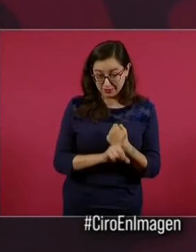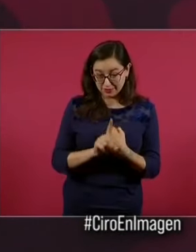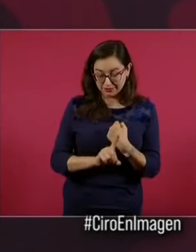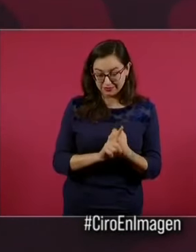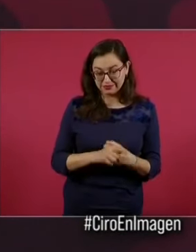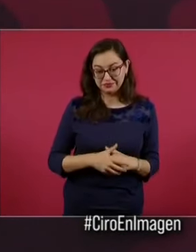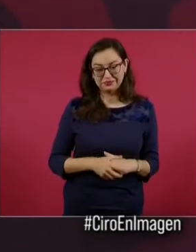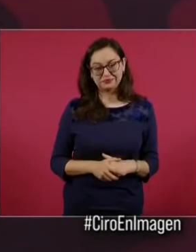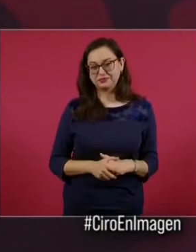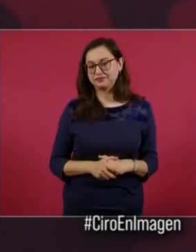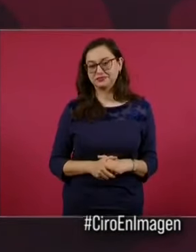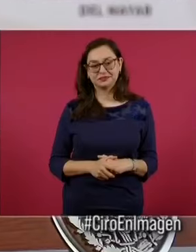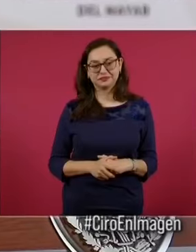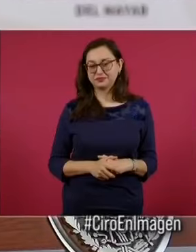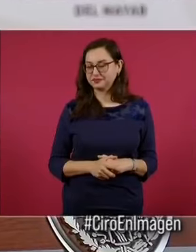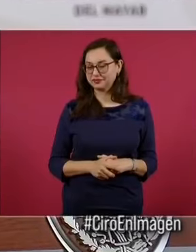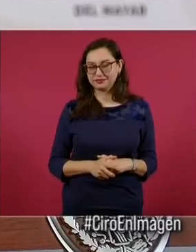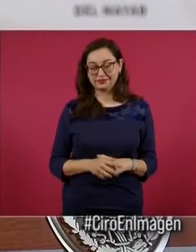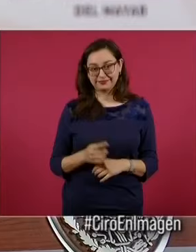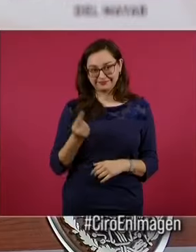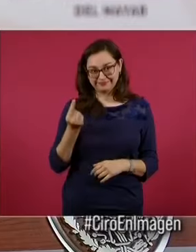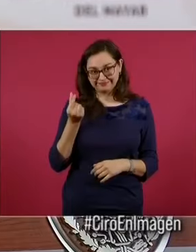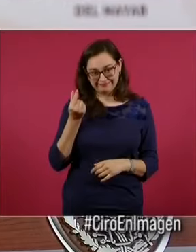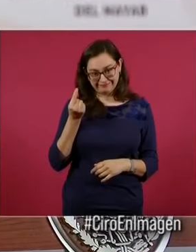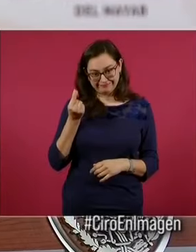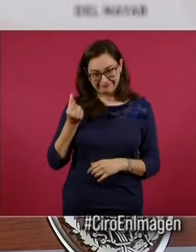Si él hace eso, es porque